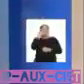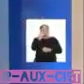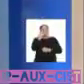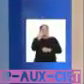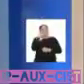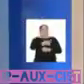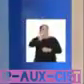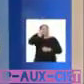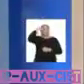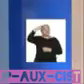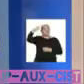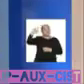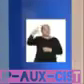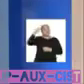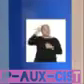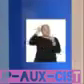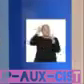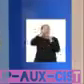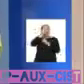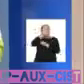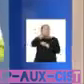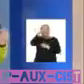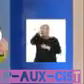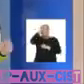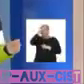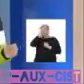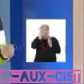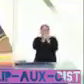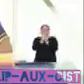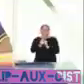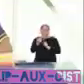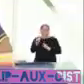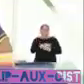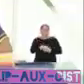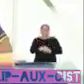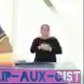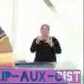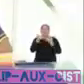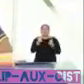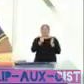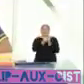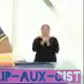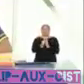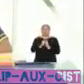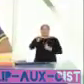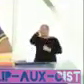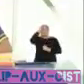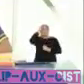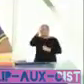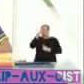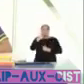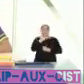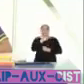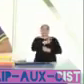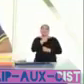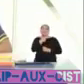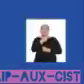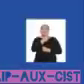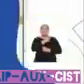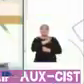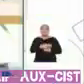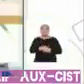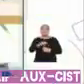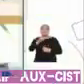conocemos los sueños y metas de algunas chicas y chicos que nos acompañan ahora? Hoy nos acompañan las chicas y chicos de tercero y cuarto de